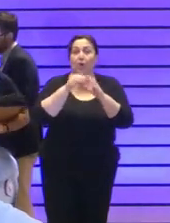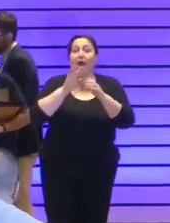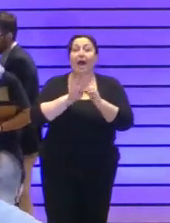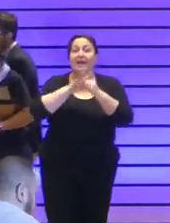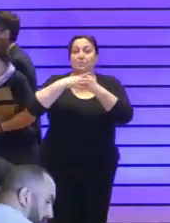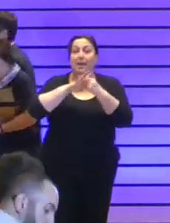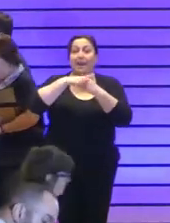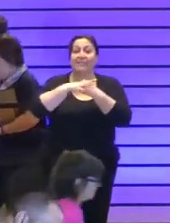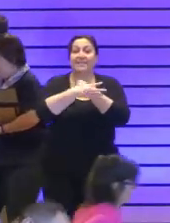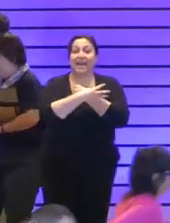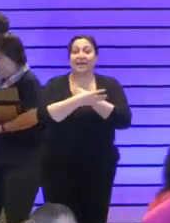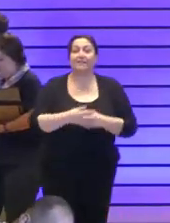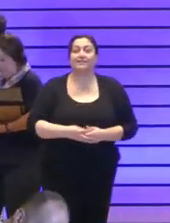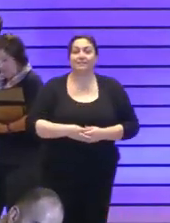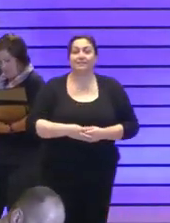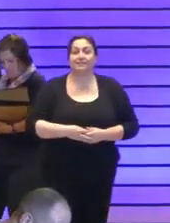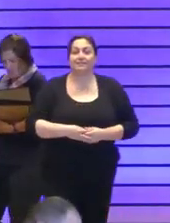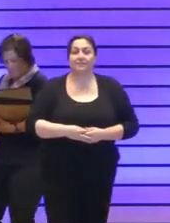Besana.